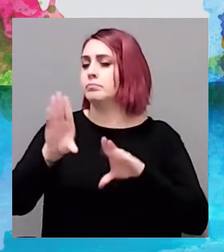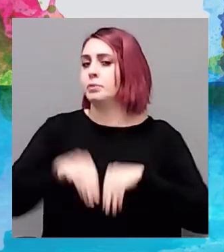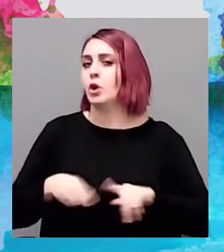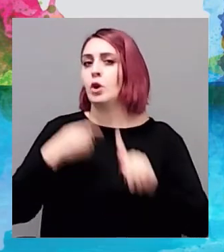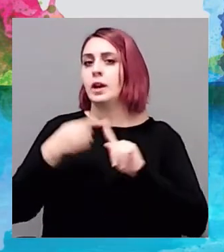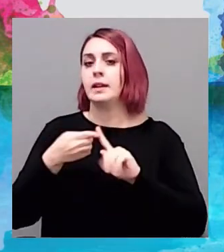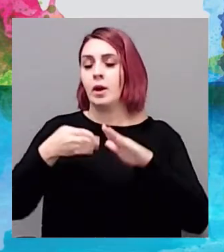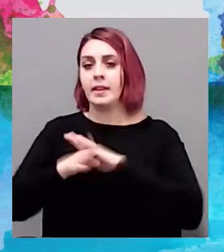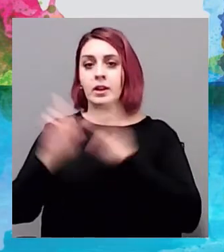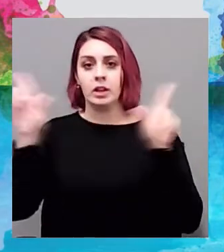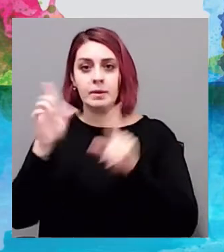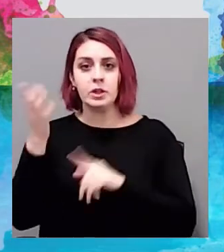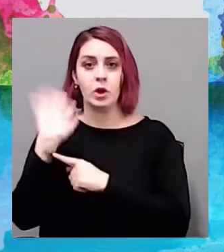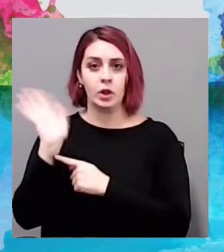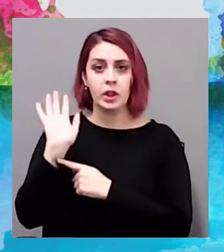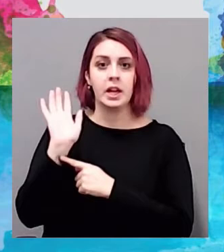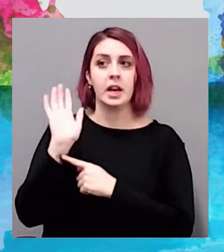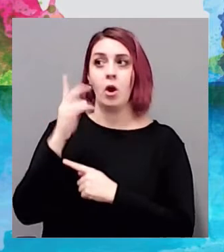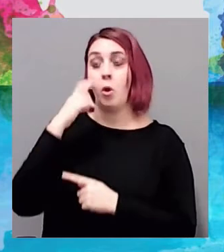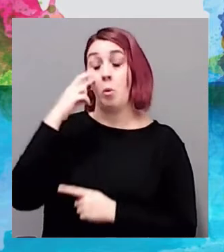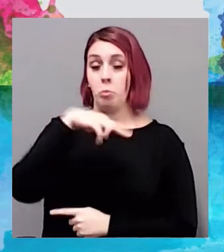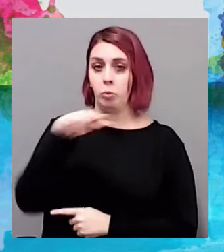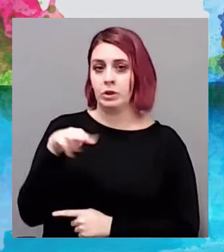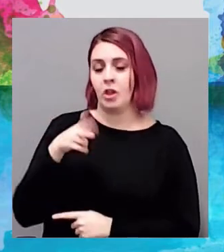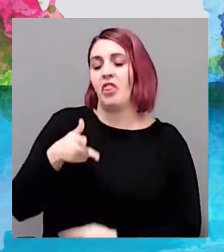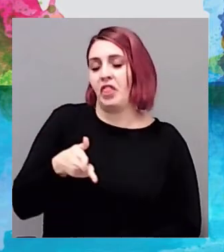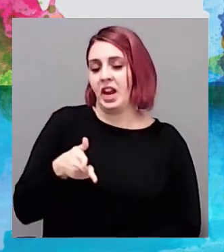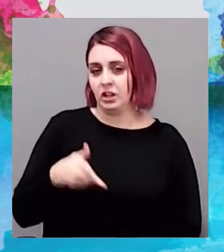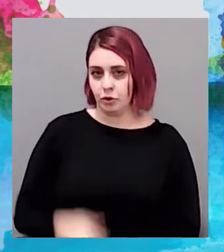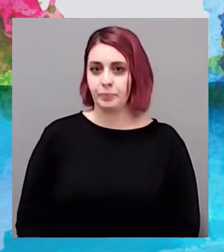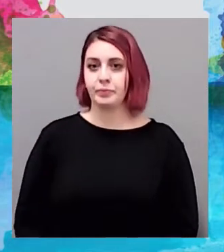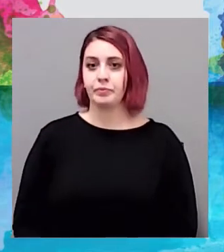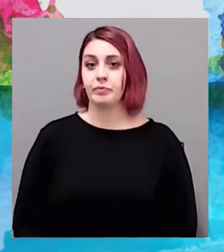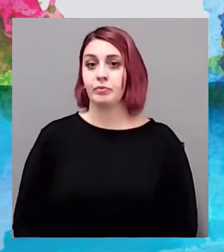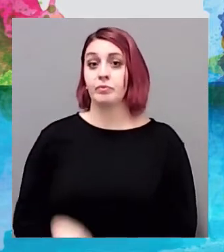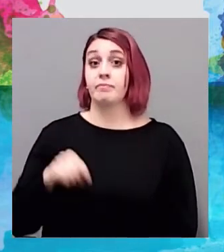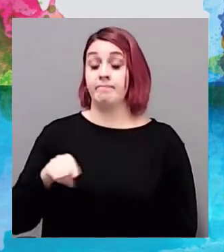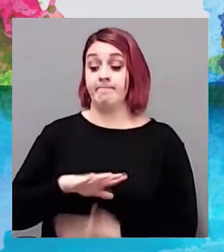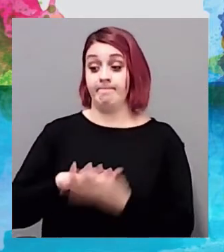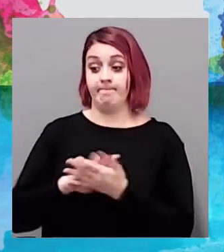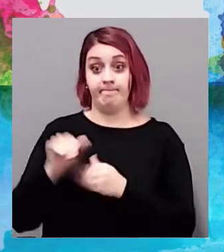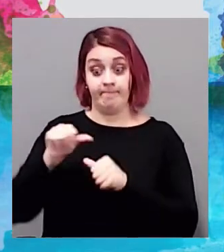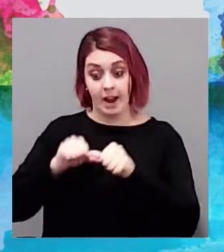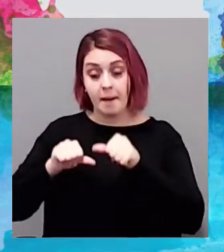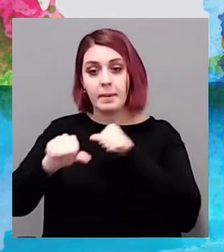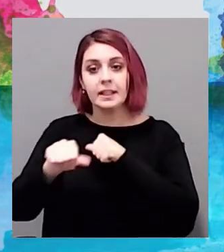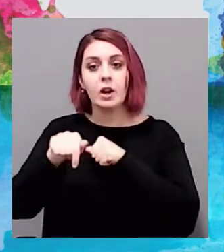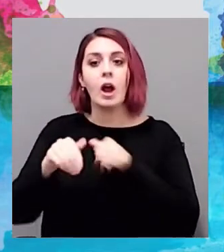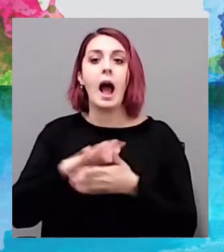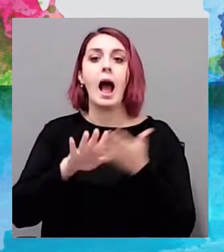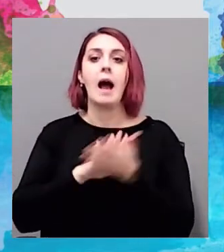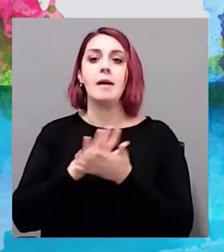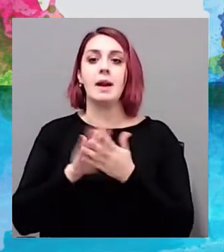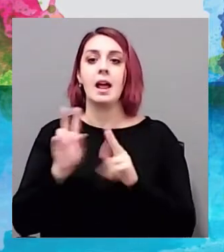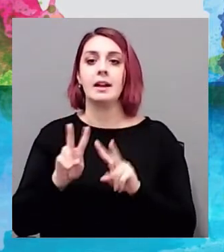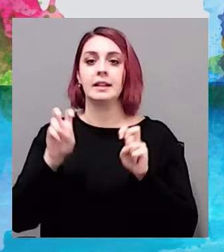televisión, al cine, al museo en nuestro caso, sea un derecho. Entonces, partiendo de eso, voy a hablar un poco del